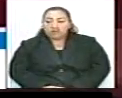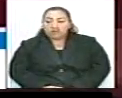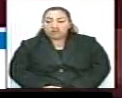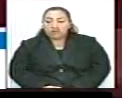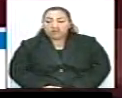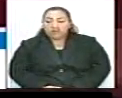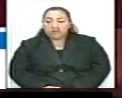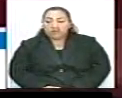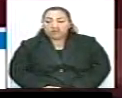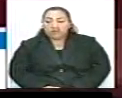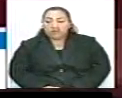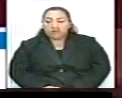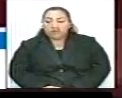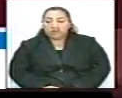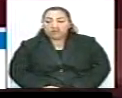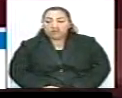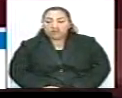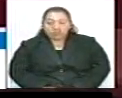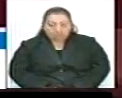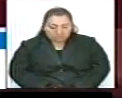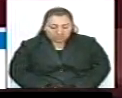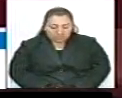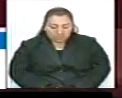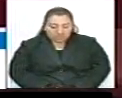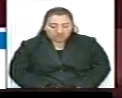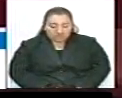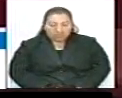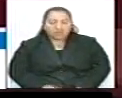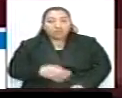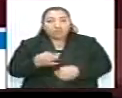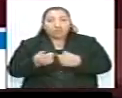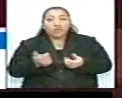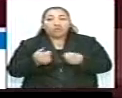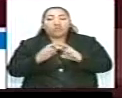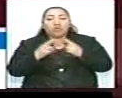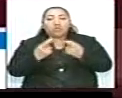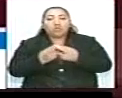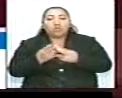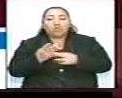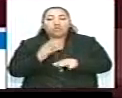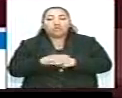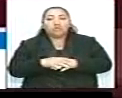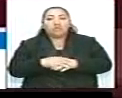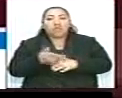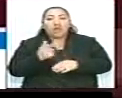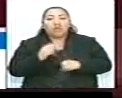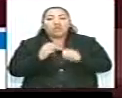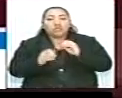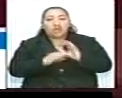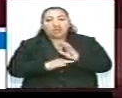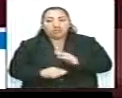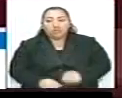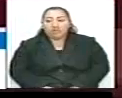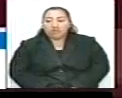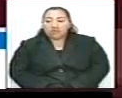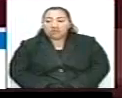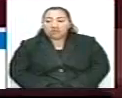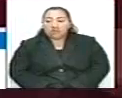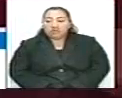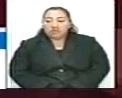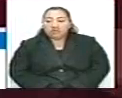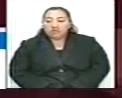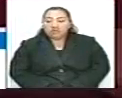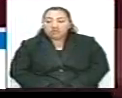a la comisión y pueda darnos cuenta principalmente el avance en la reducción de las brechas en agua y saneamiento, que es el principal